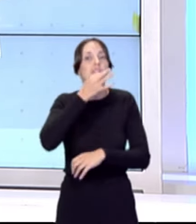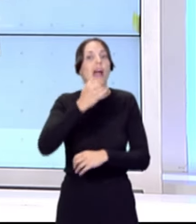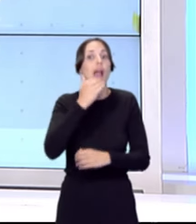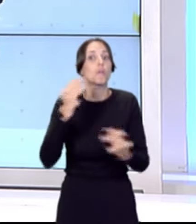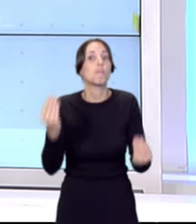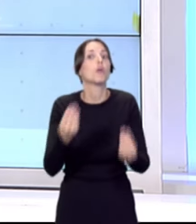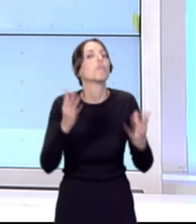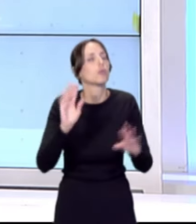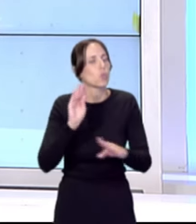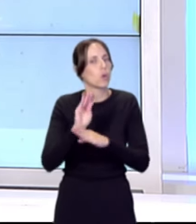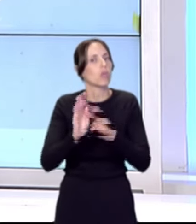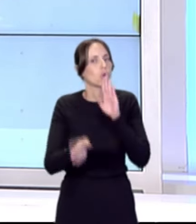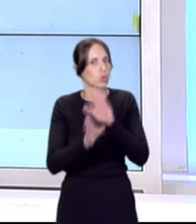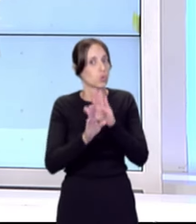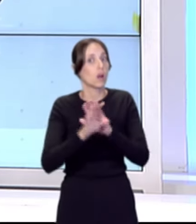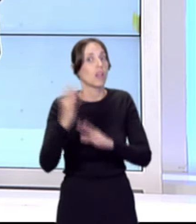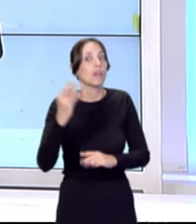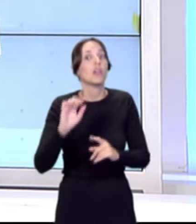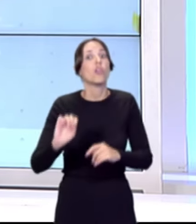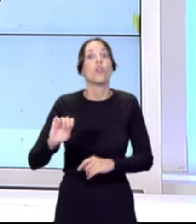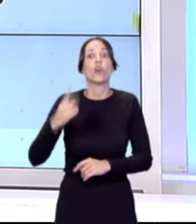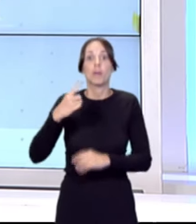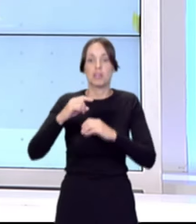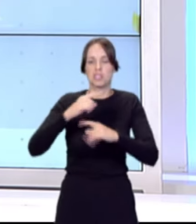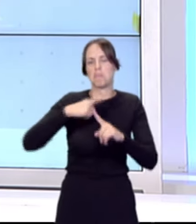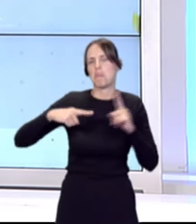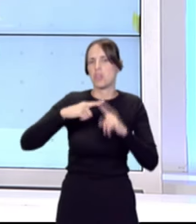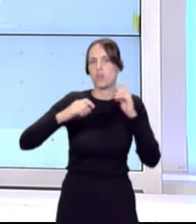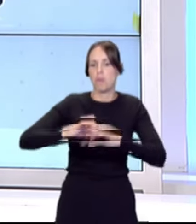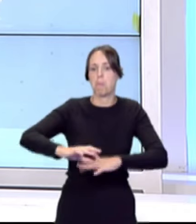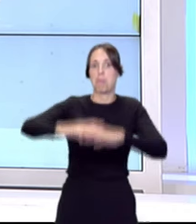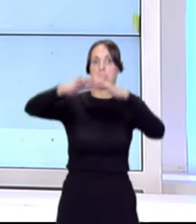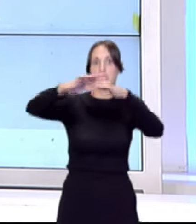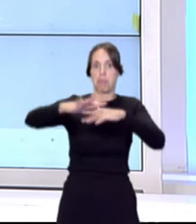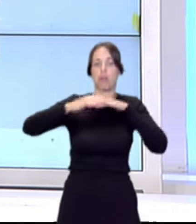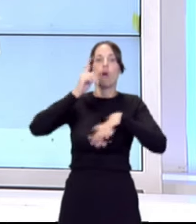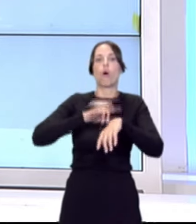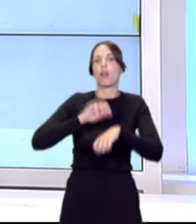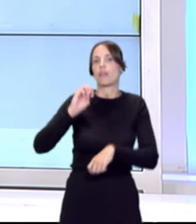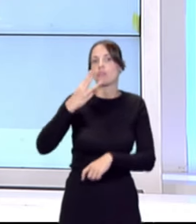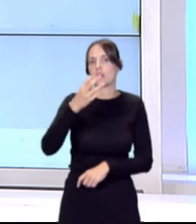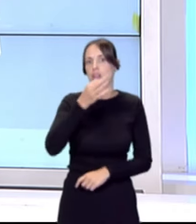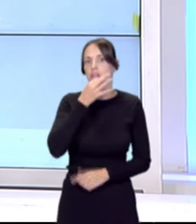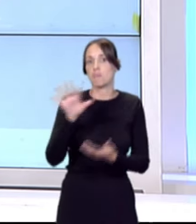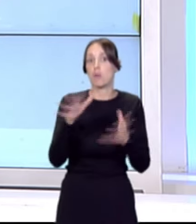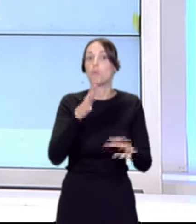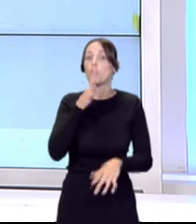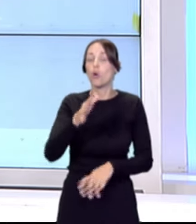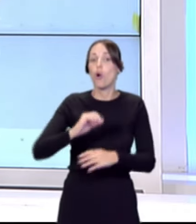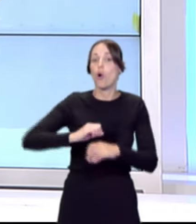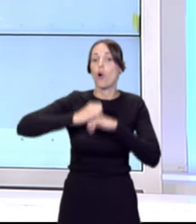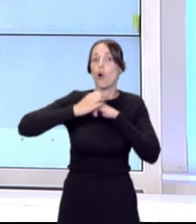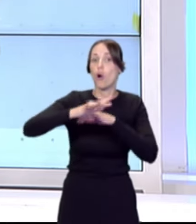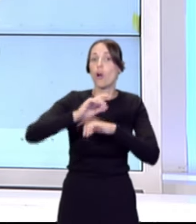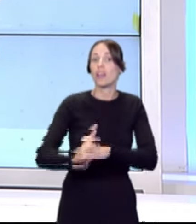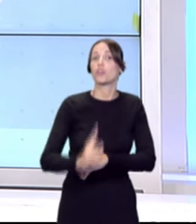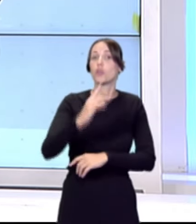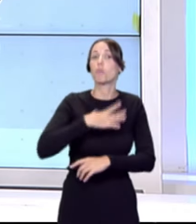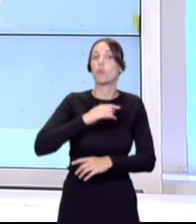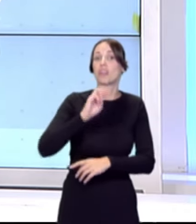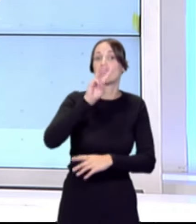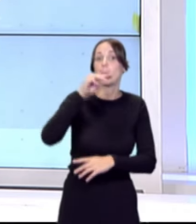precaución, sobre todo en las horas de alta mar, a mediodía, en torno a mañana, en torno a las 3 de la tarde, porque las olas por el norte pueden superar los 3 metros